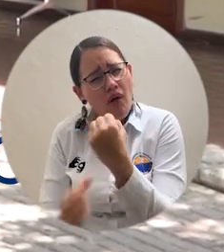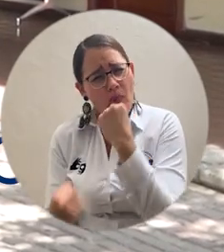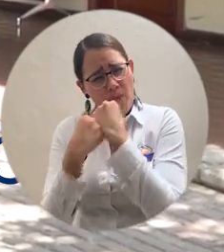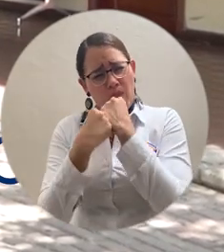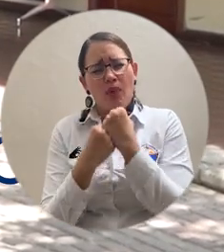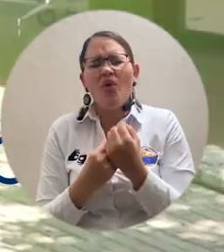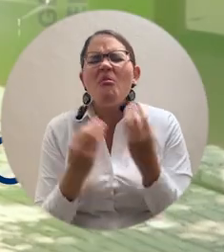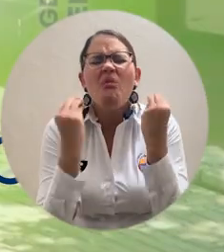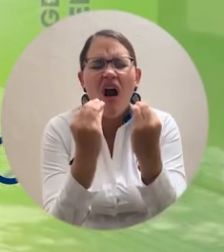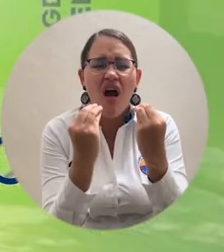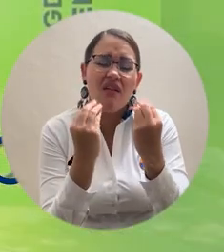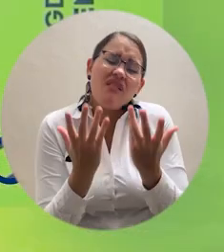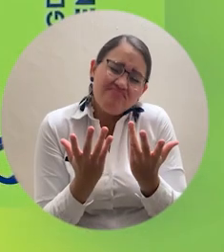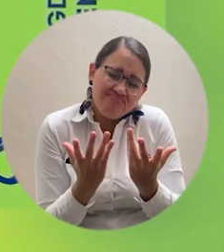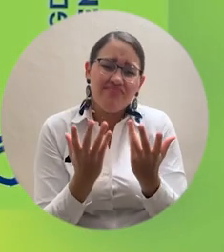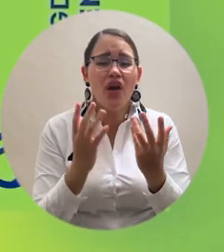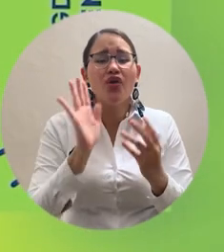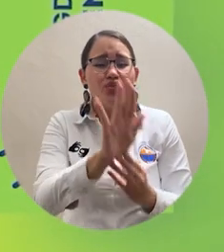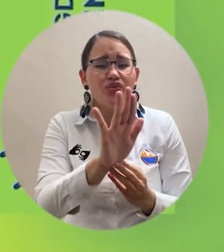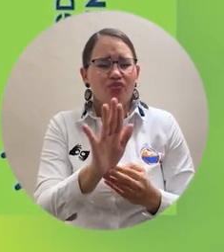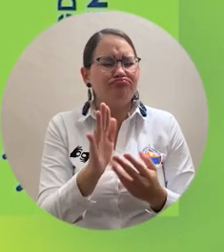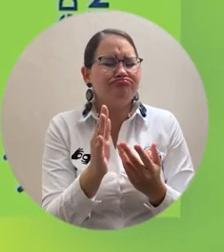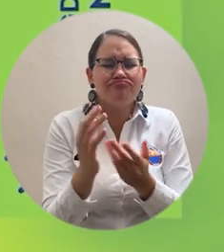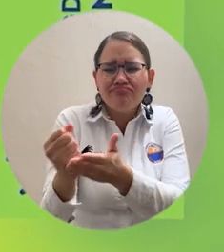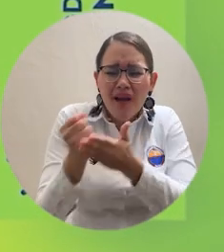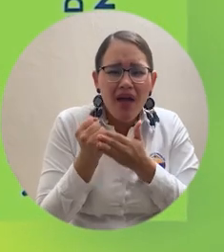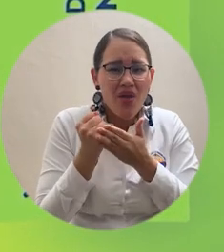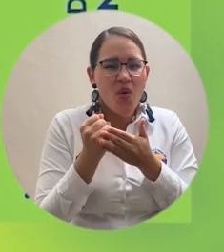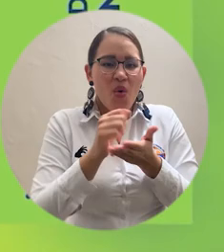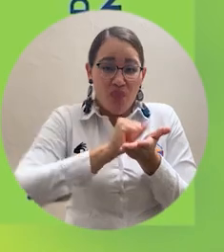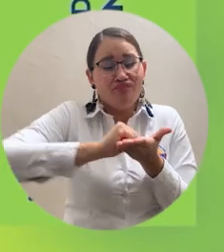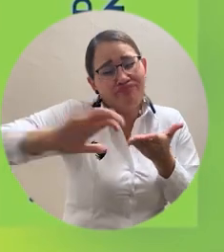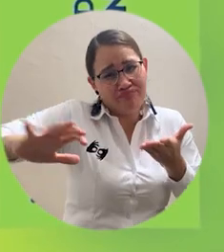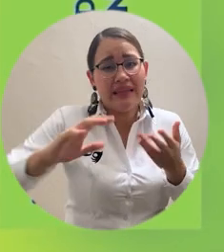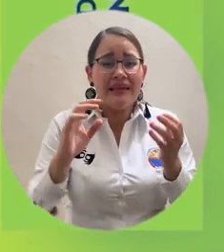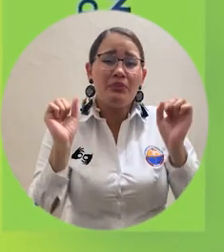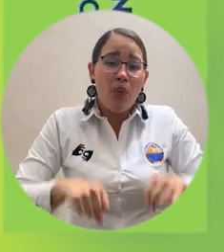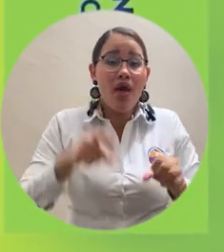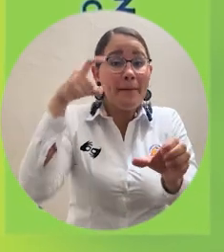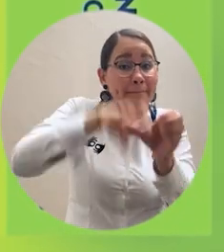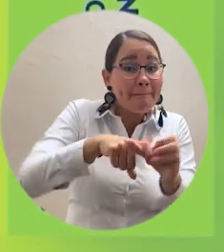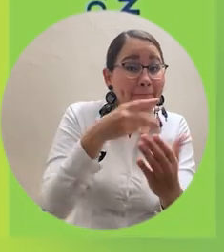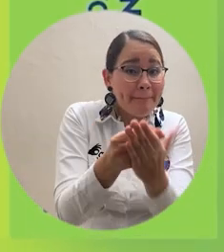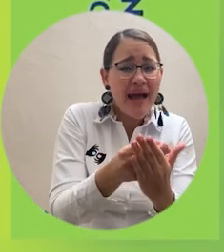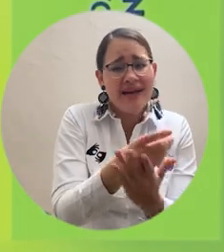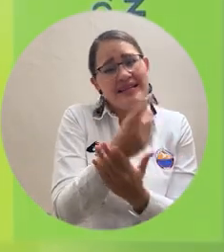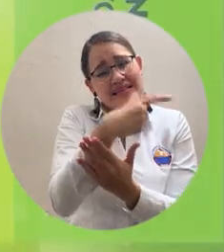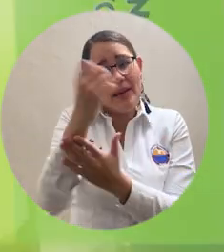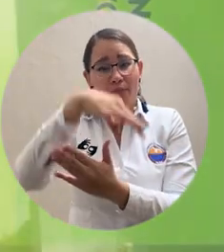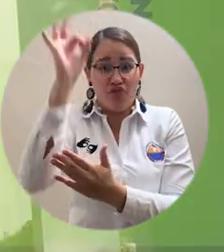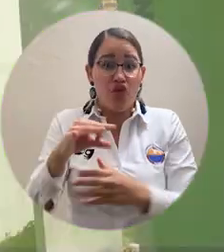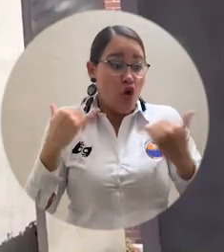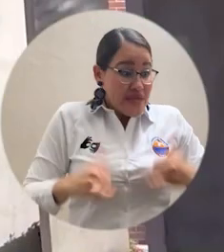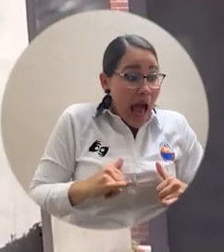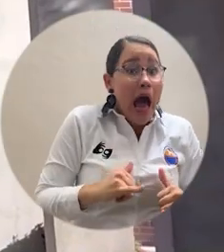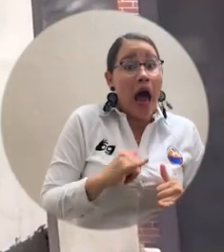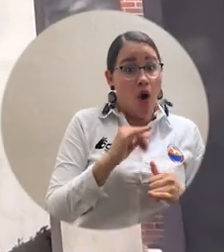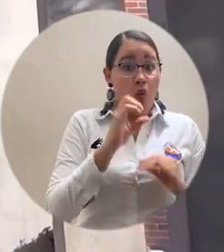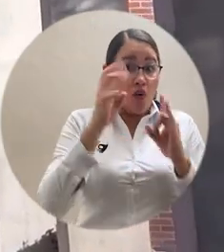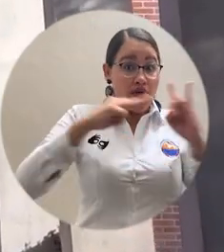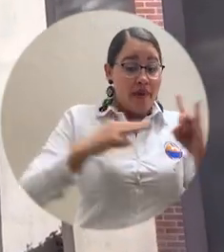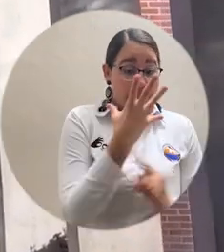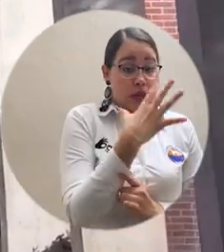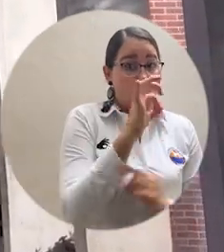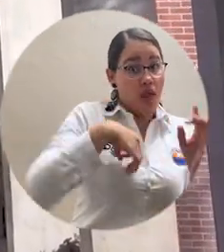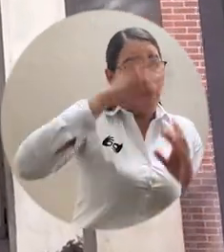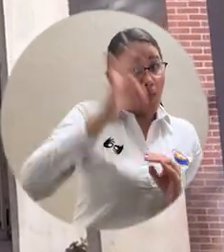100% de gratuidad en el que la Universidad del Magdalena dio el primer paso con un aporte del 50% y que esperamos pueda materializarse esa